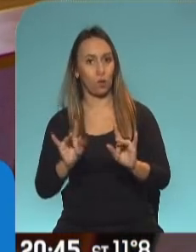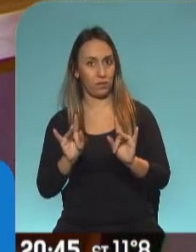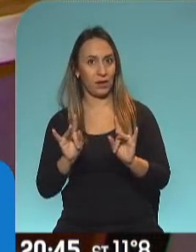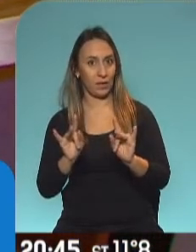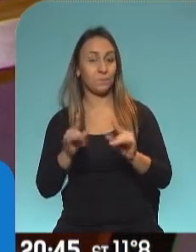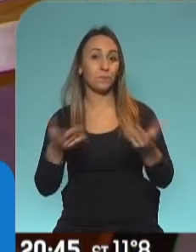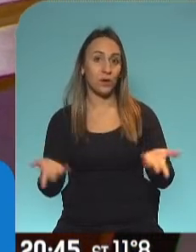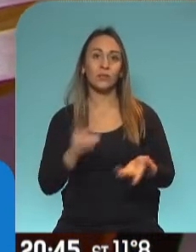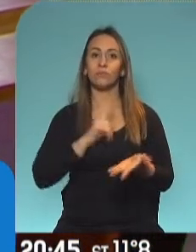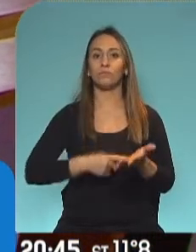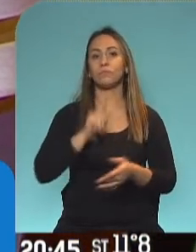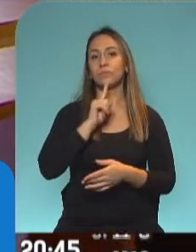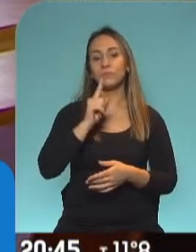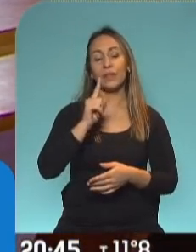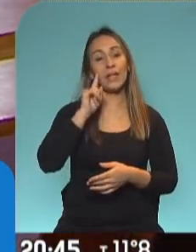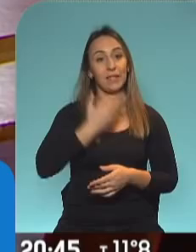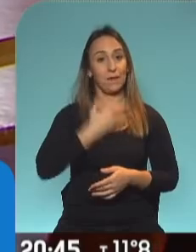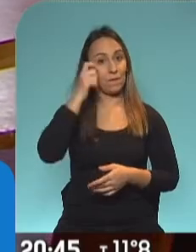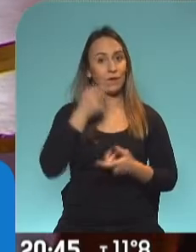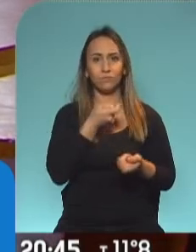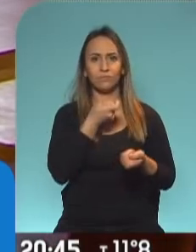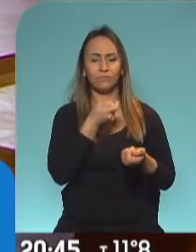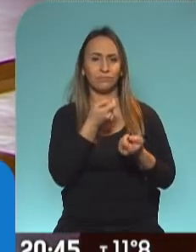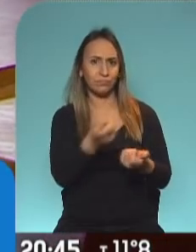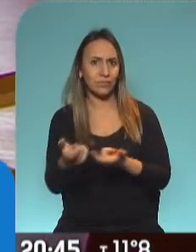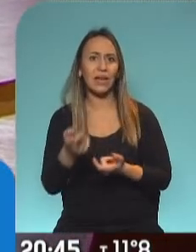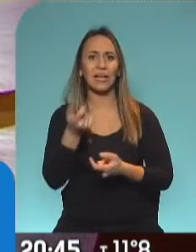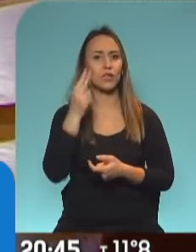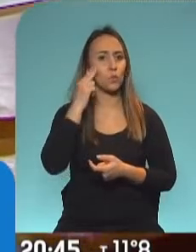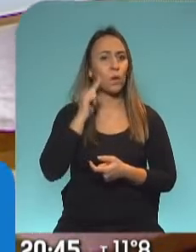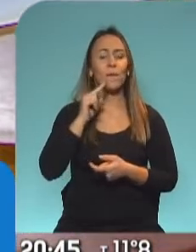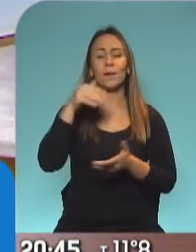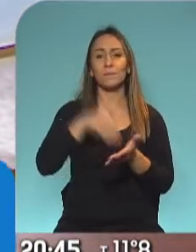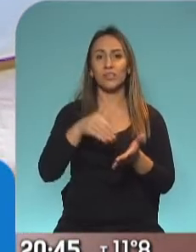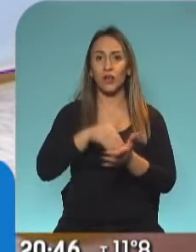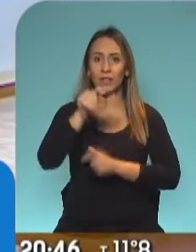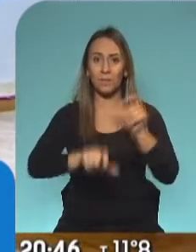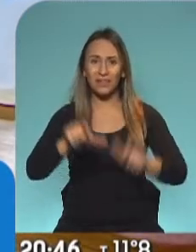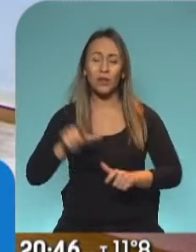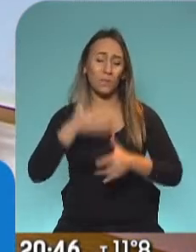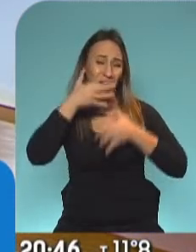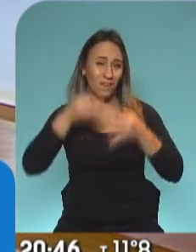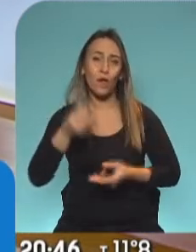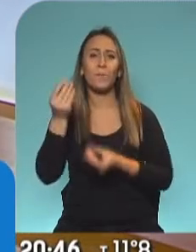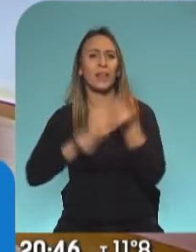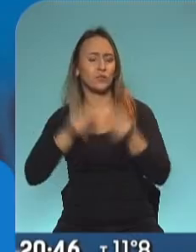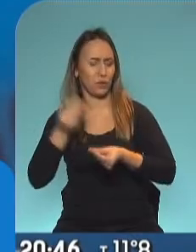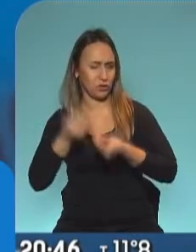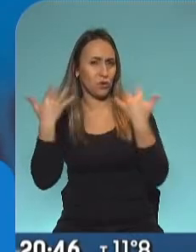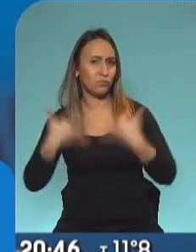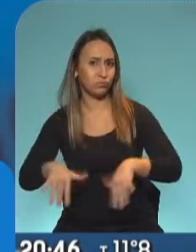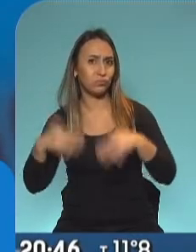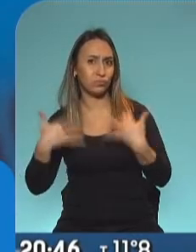ingreso familiar de emergencia que asiste a casi 9 millones de argentinos y argentinas con una erogación presupuestaria enorme, porque cada vez que